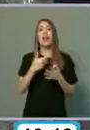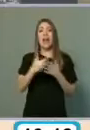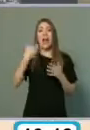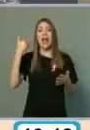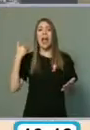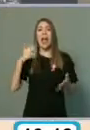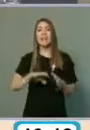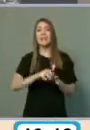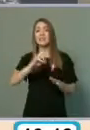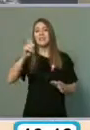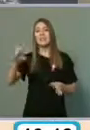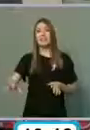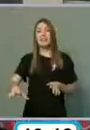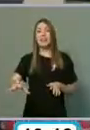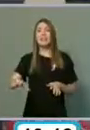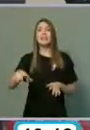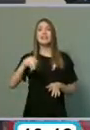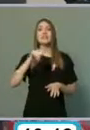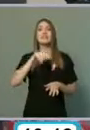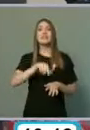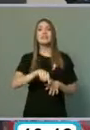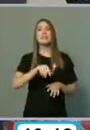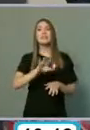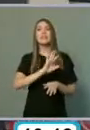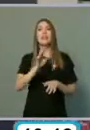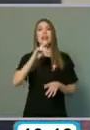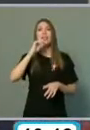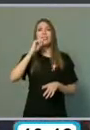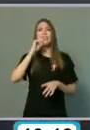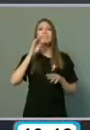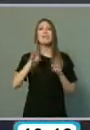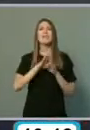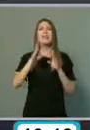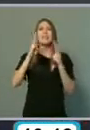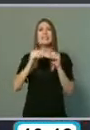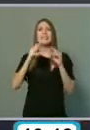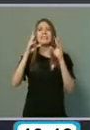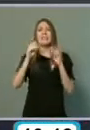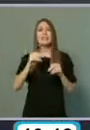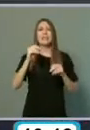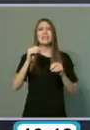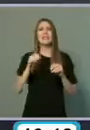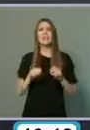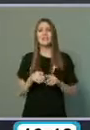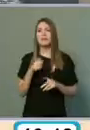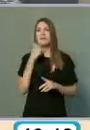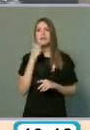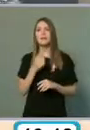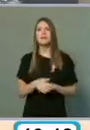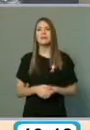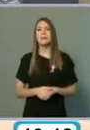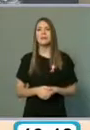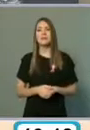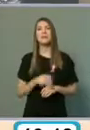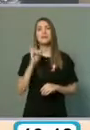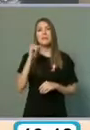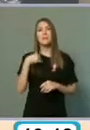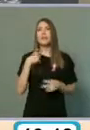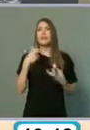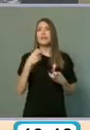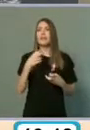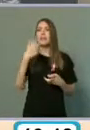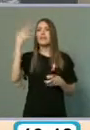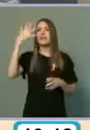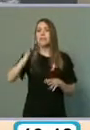horrible. Yo por eso te digo que al sol los dejo ahí. Y con eso, ya con ayuda eso. bastante. Así Además es de dieta. Exactamente. ¿No? Entonces-